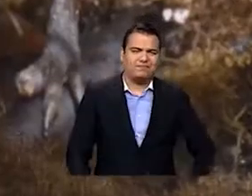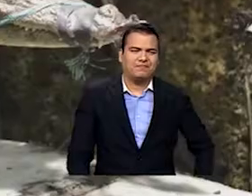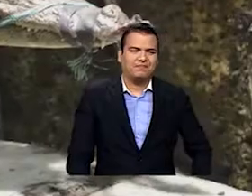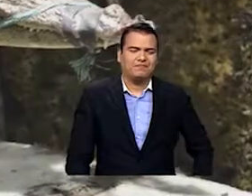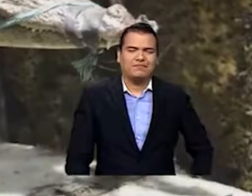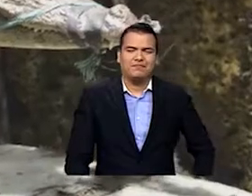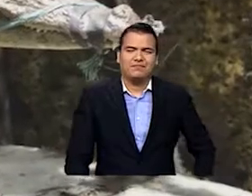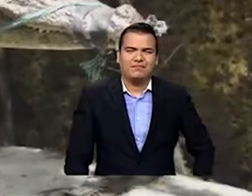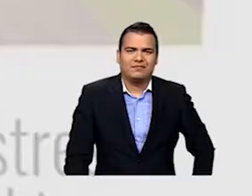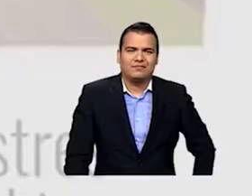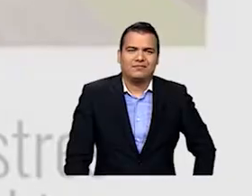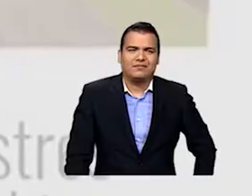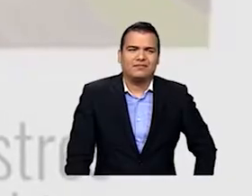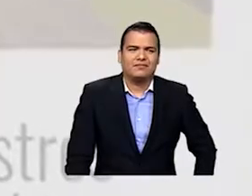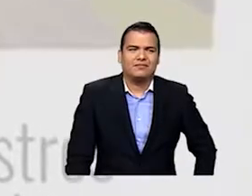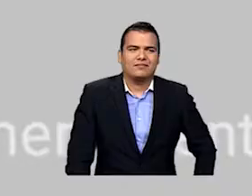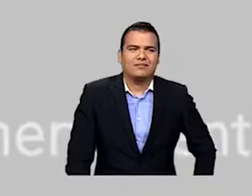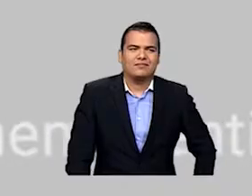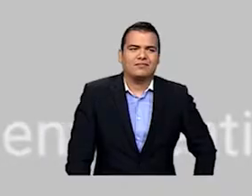imágenes.